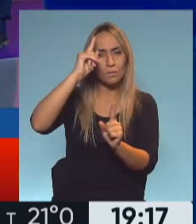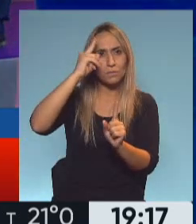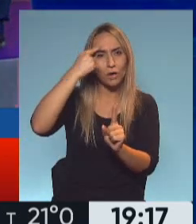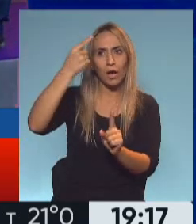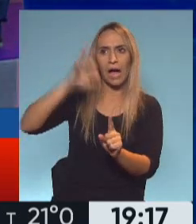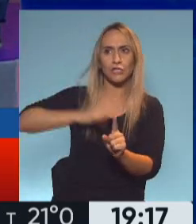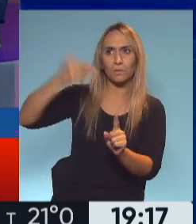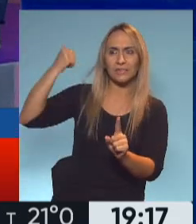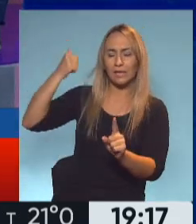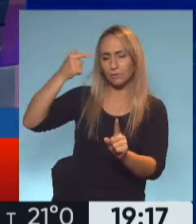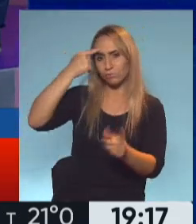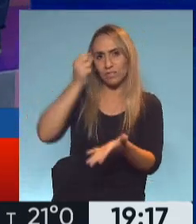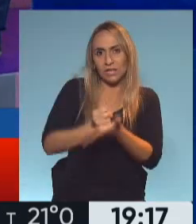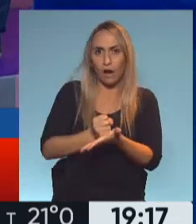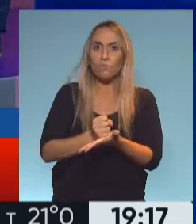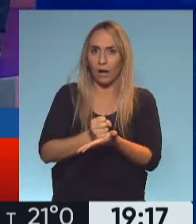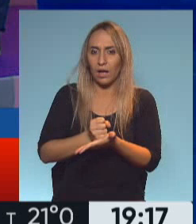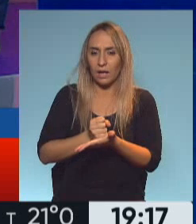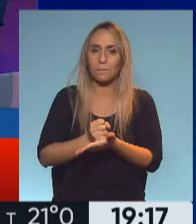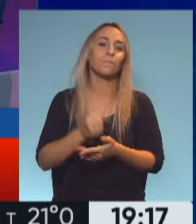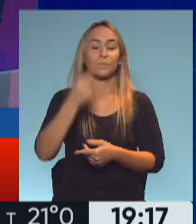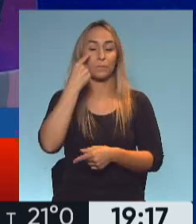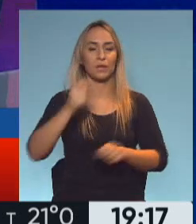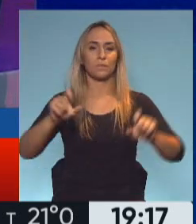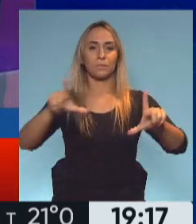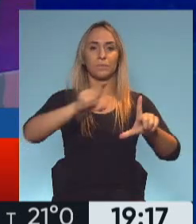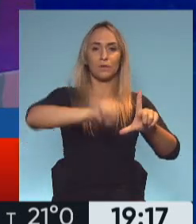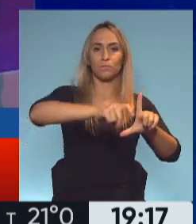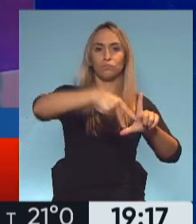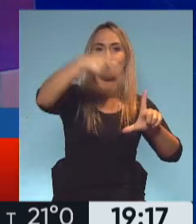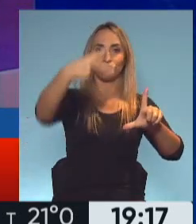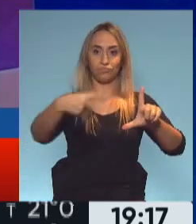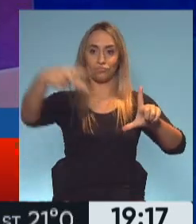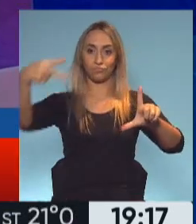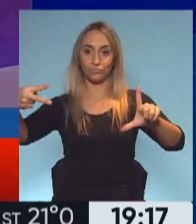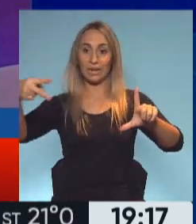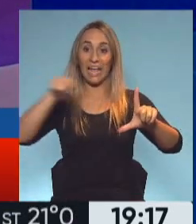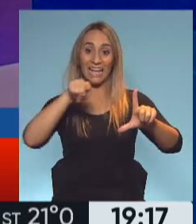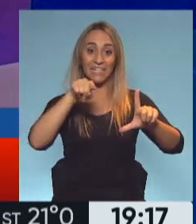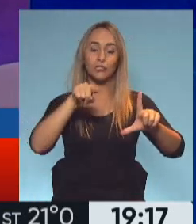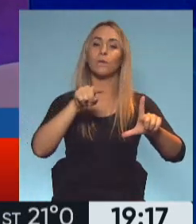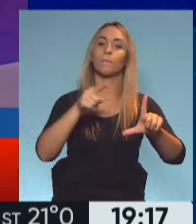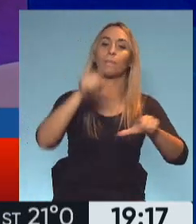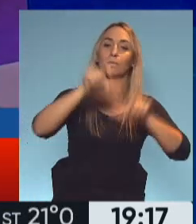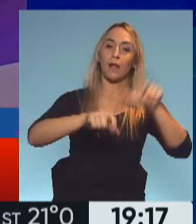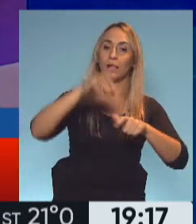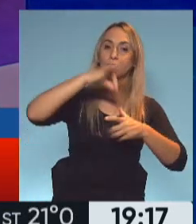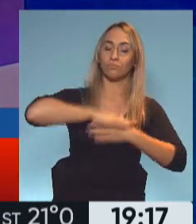el total de camas ocupadas, COVID y no COVID. ¿Sí? Es un reporte que envía Nación,